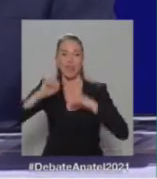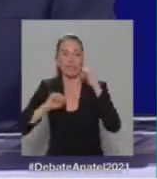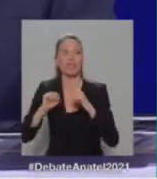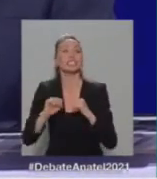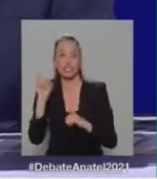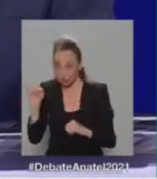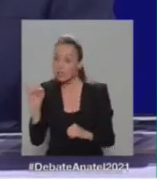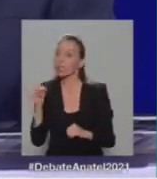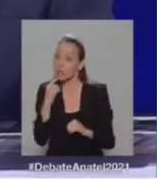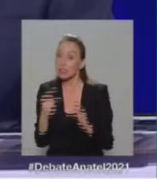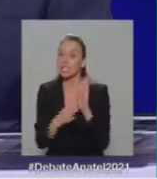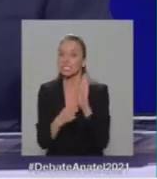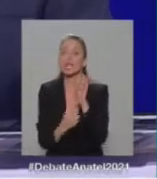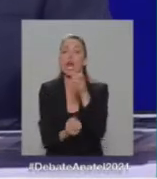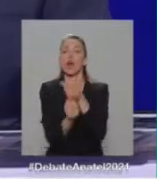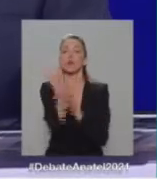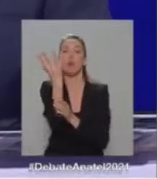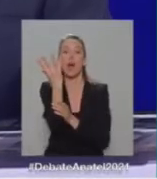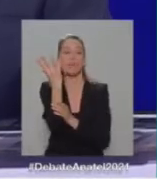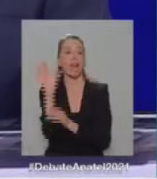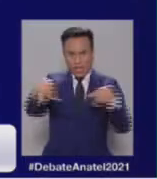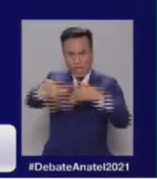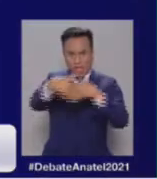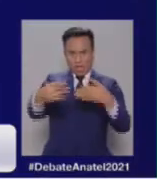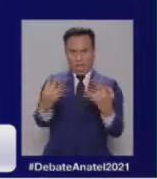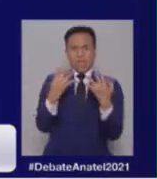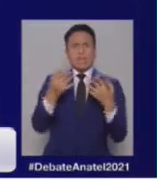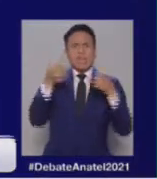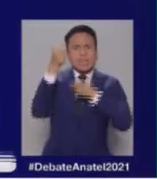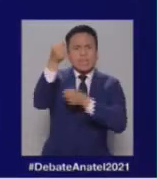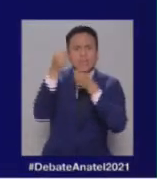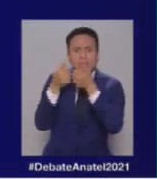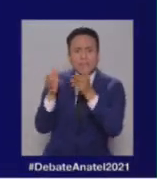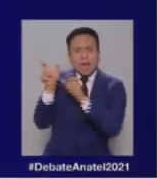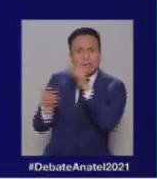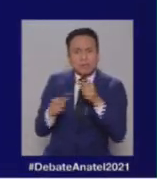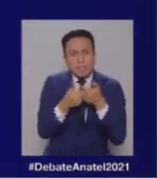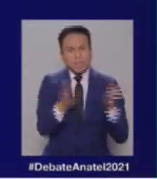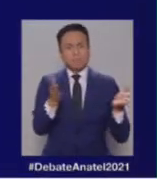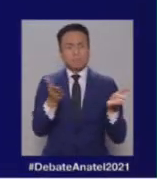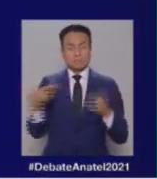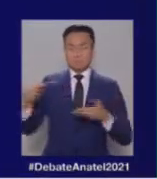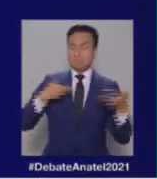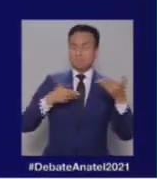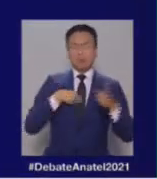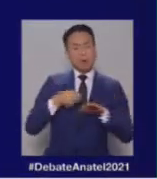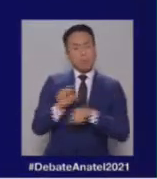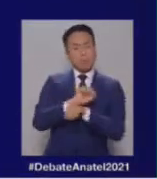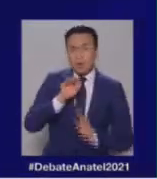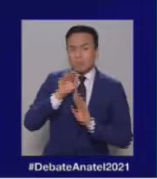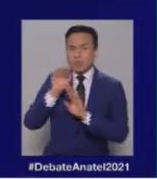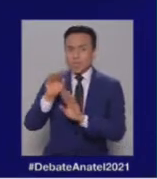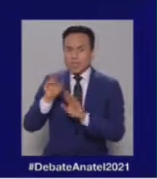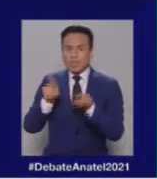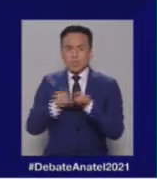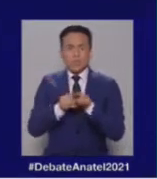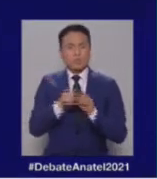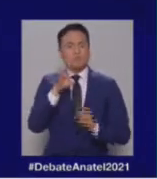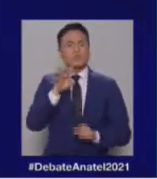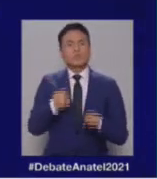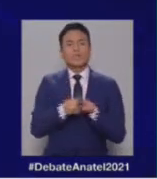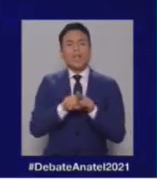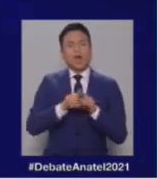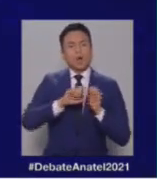Chile Podemos Más afirmó que ha recibido felicitaciones. Se le vio el más ponderado, dicen, uno que podría recuperar aquello